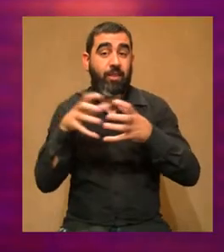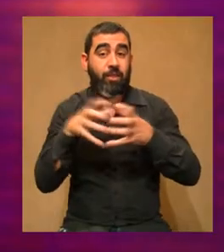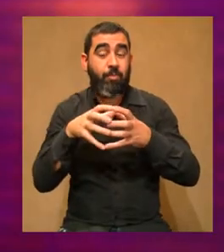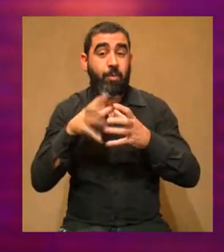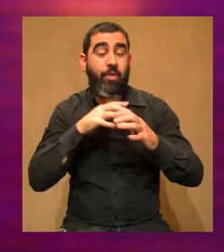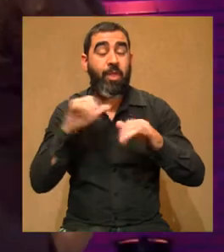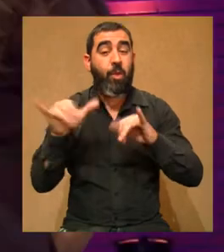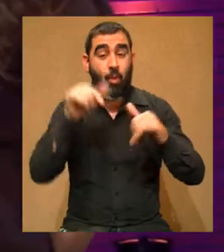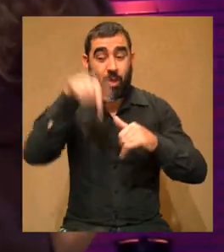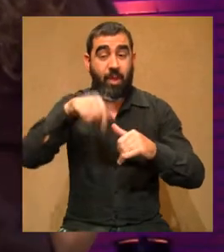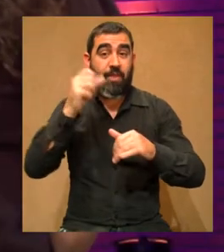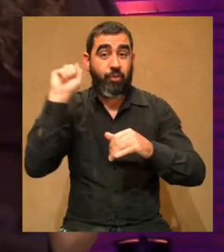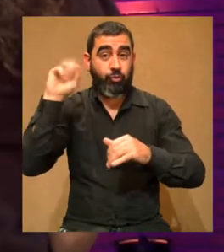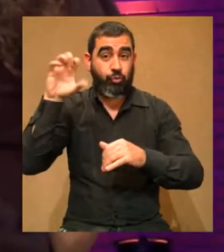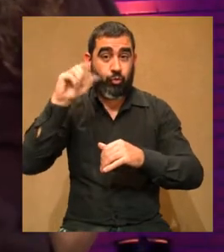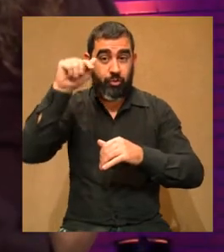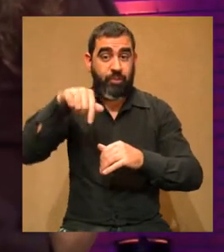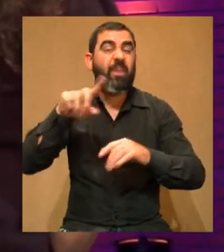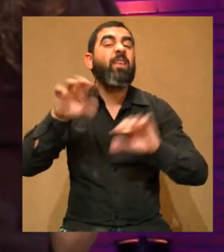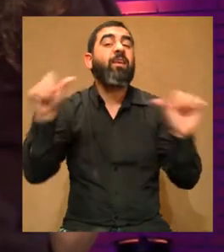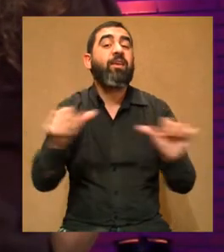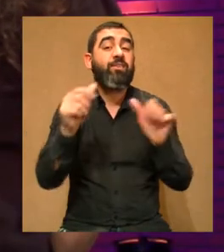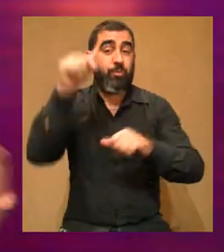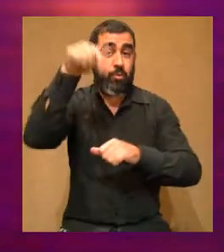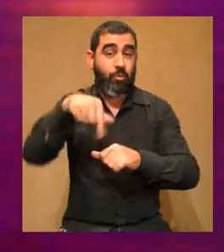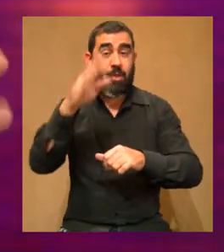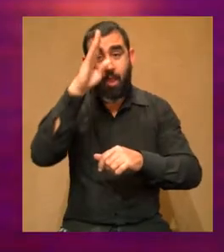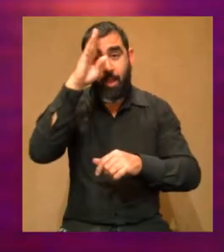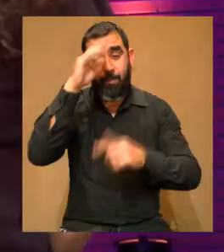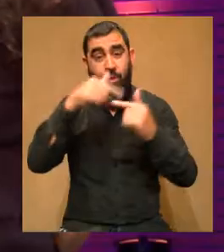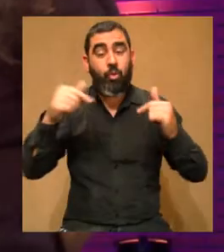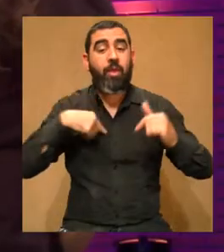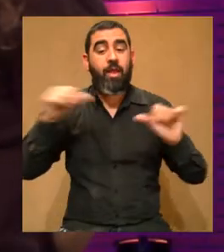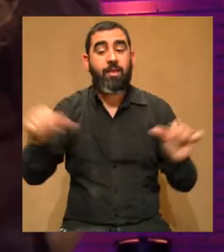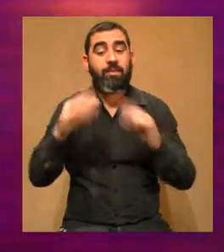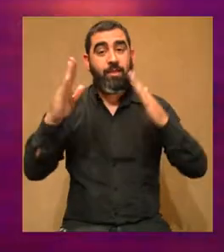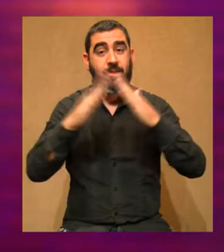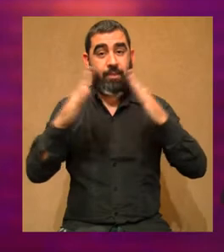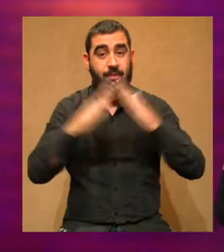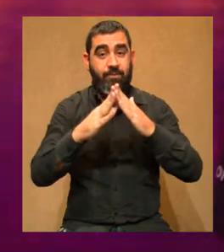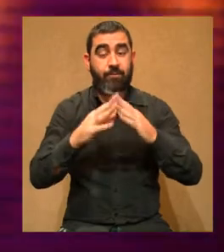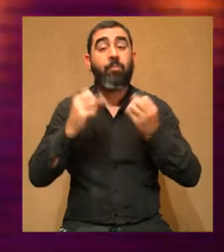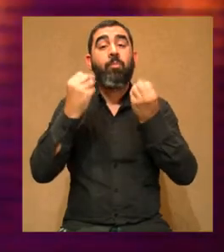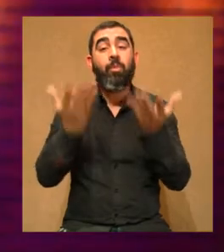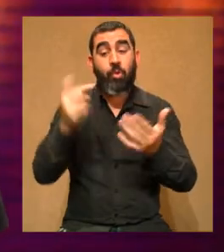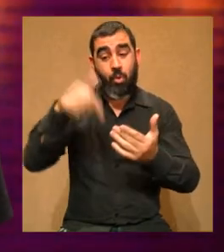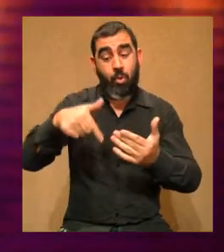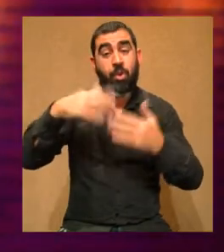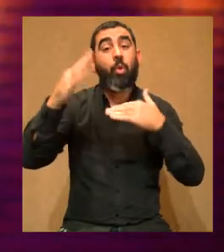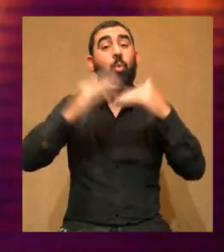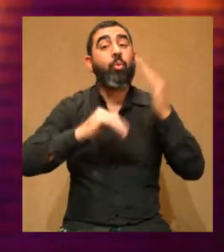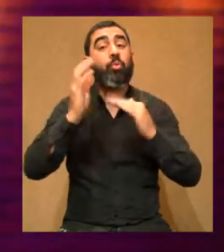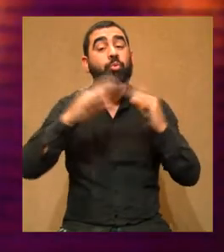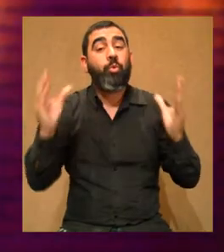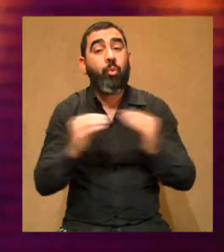equipo de regiduría del auditorio y que es lo que vamos a hacer hoy vamos a aprender algo para hacer en casa verdad bueno para hola hoy vamos a